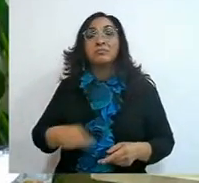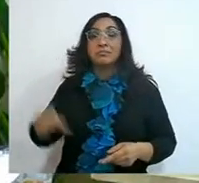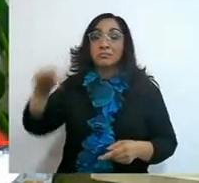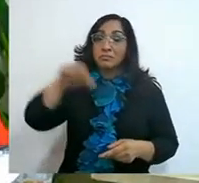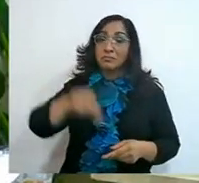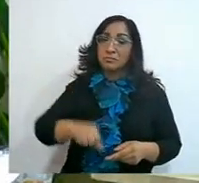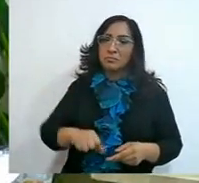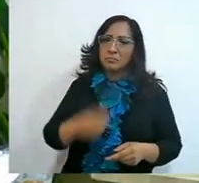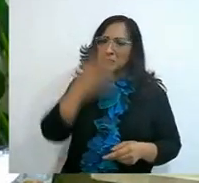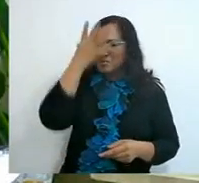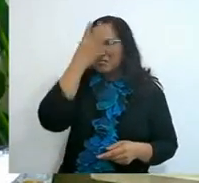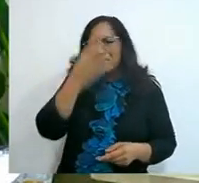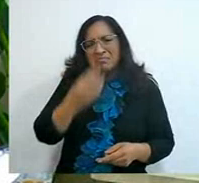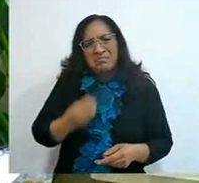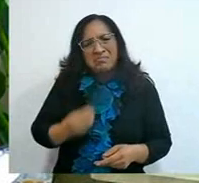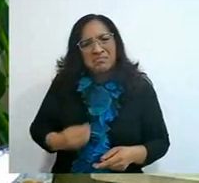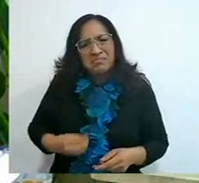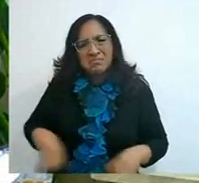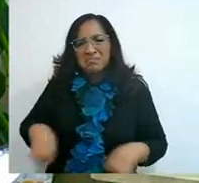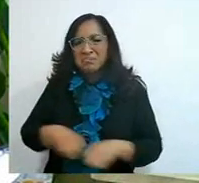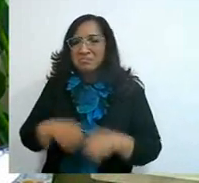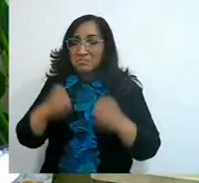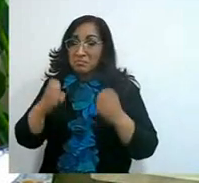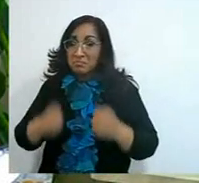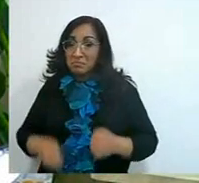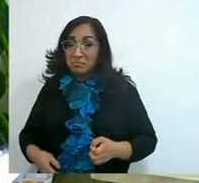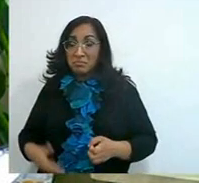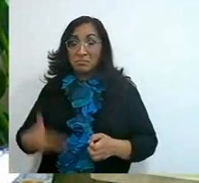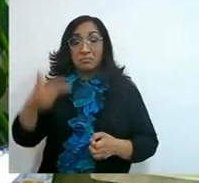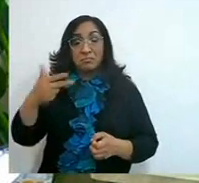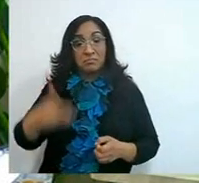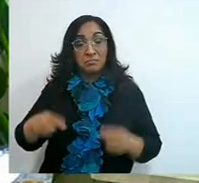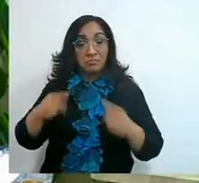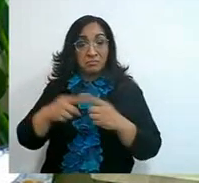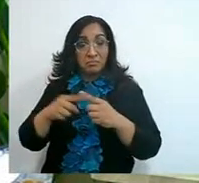lo más triste, hermanos, así como están las siete iglesias de Apocalipsis,